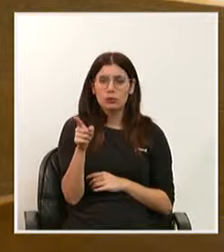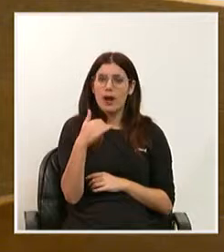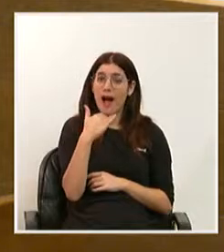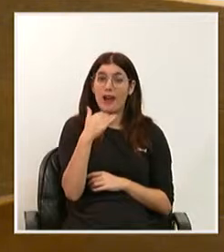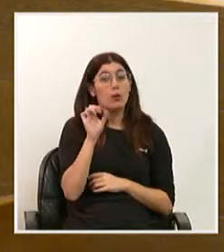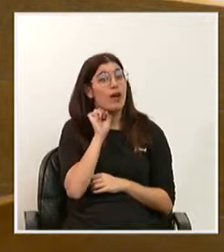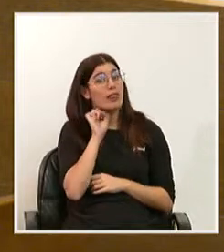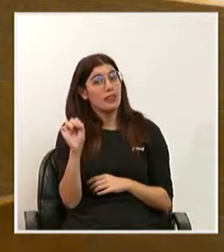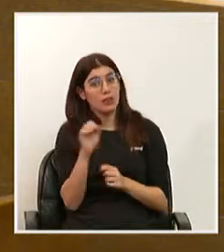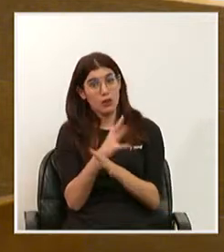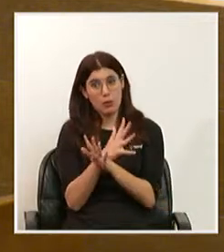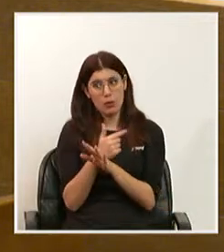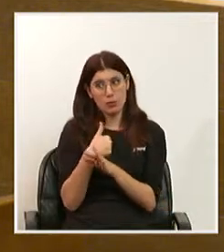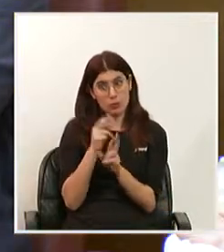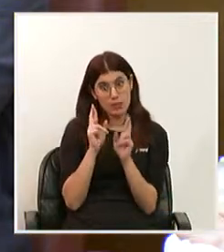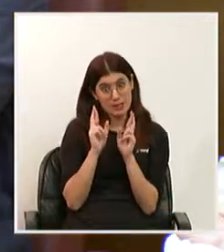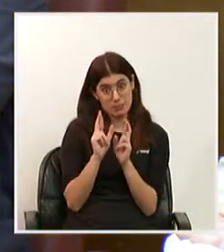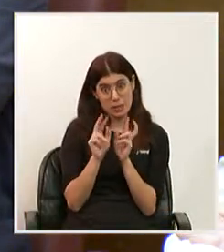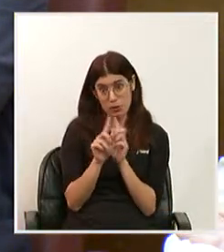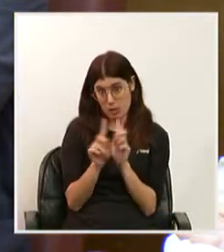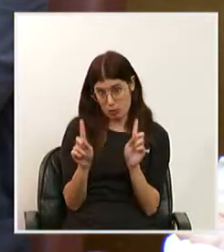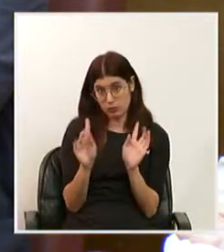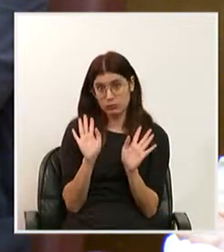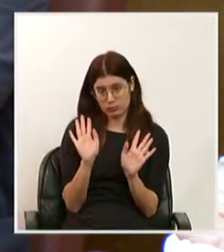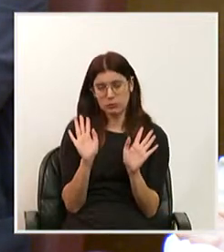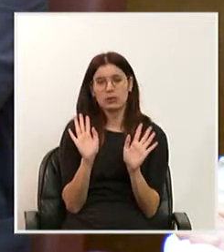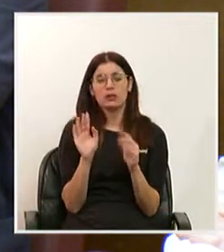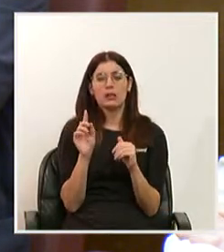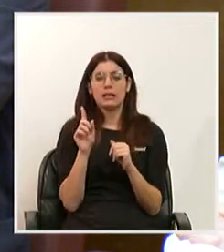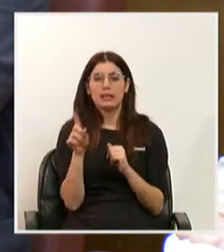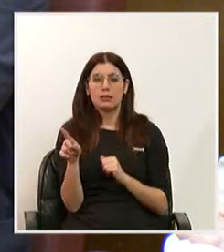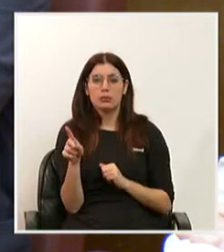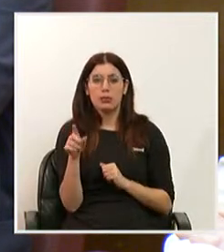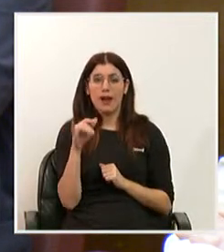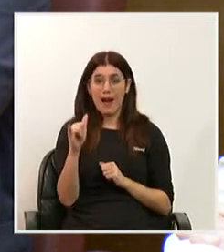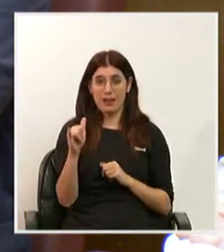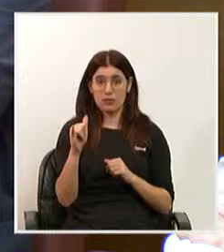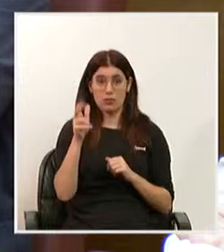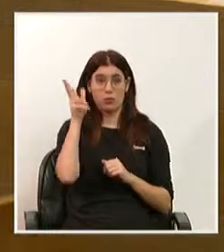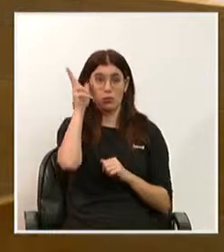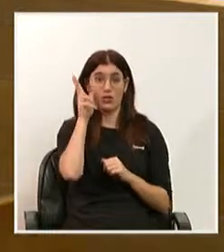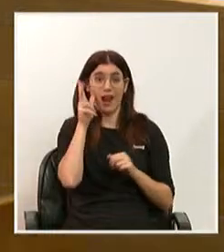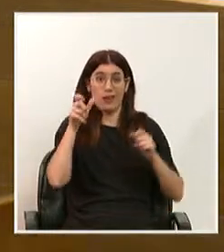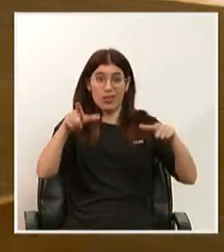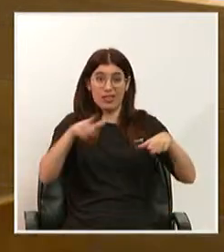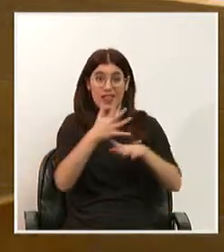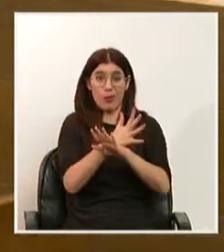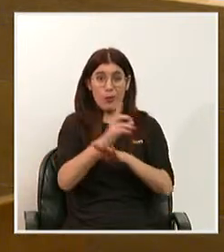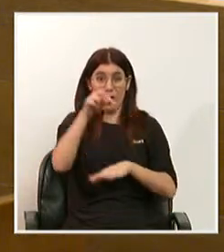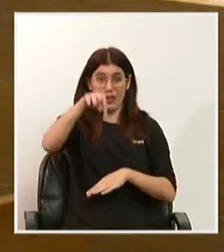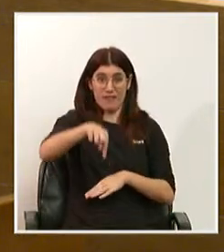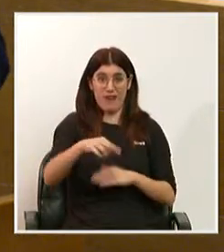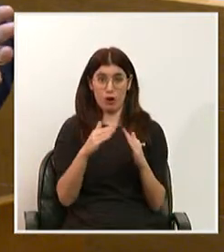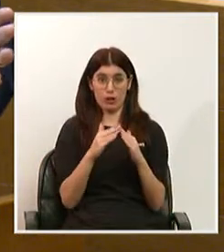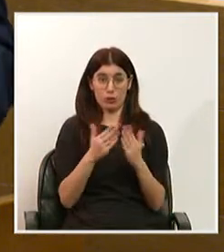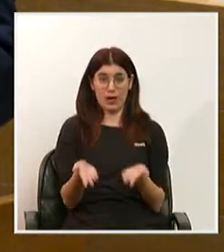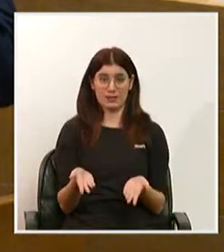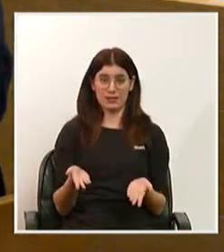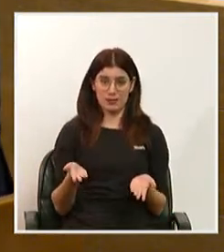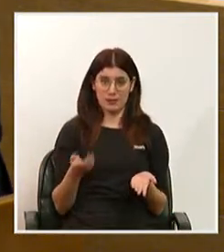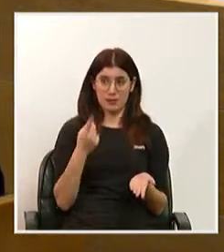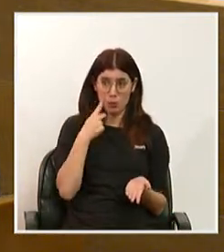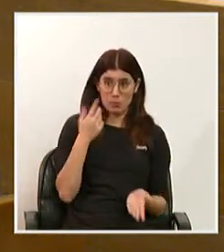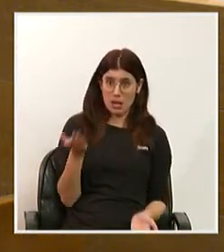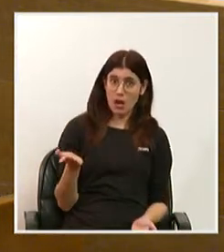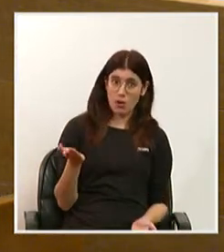juego Espero y estoy seguro de que no y tiene un salón de juego debajo de su casa fíjense ustedes